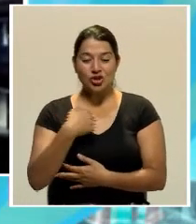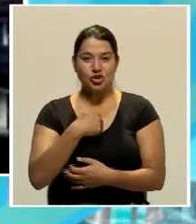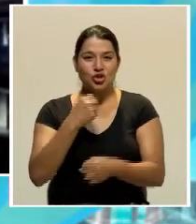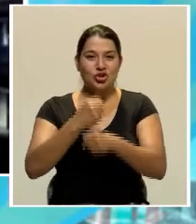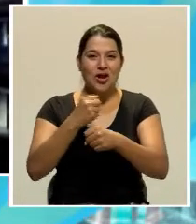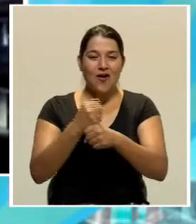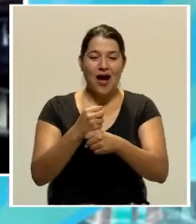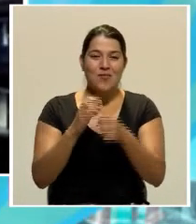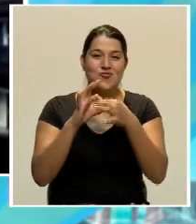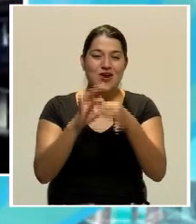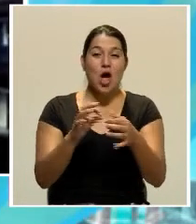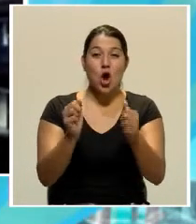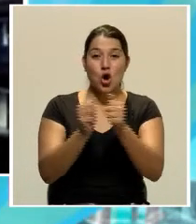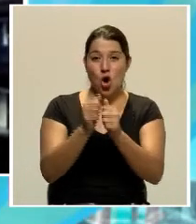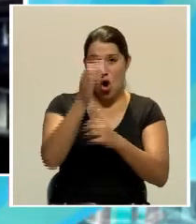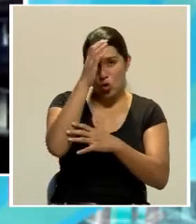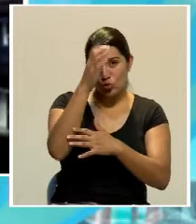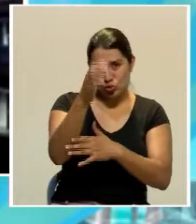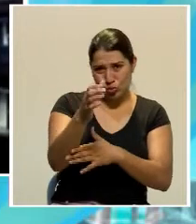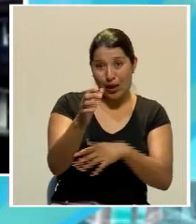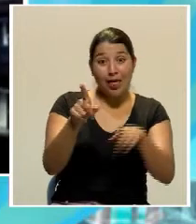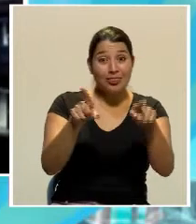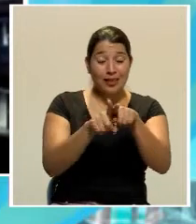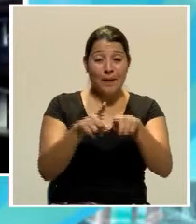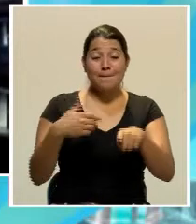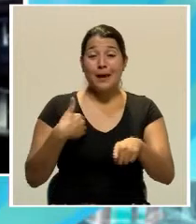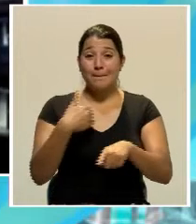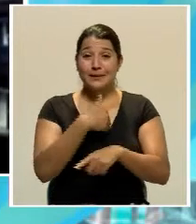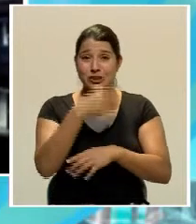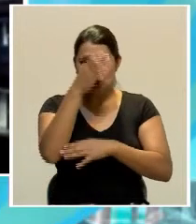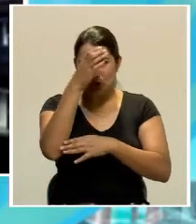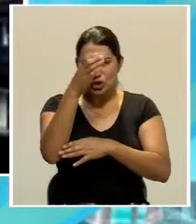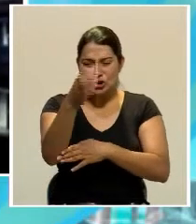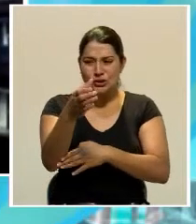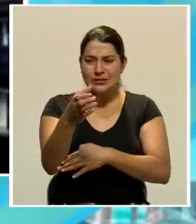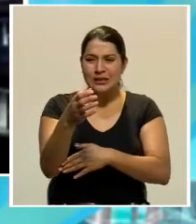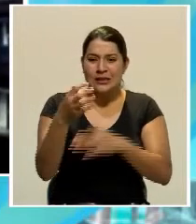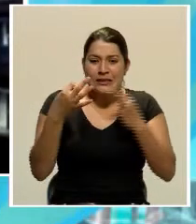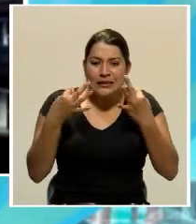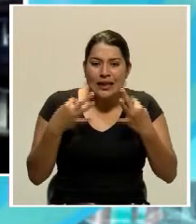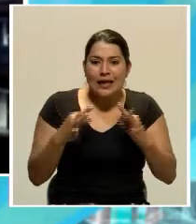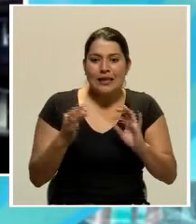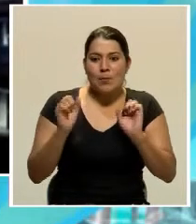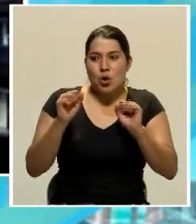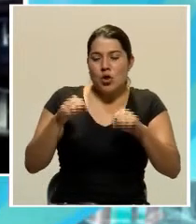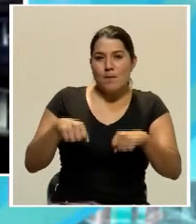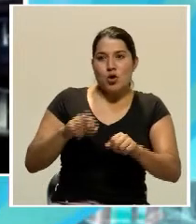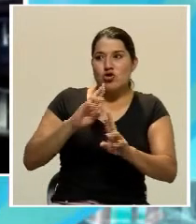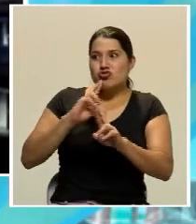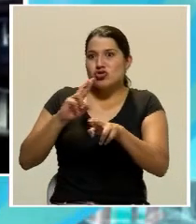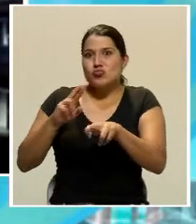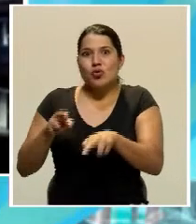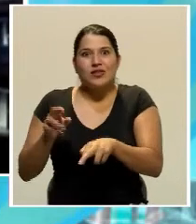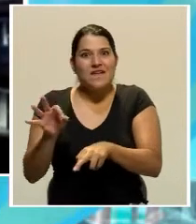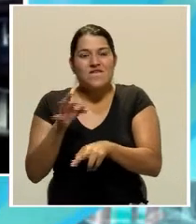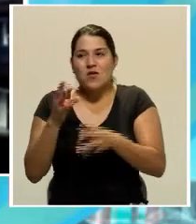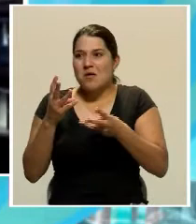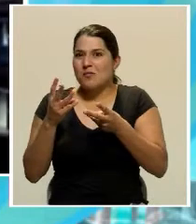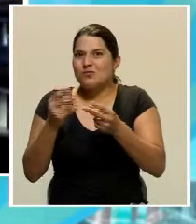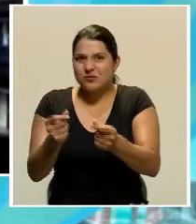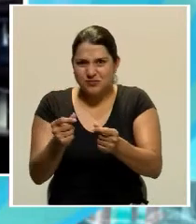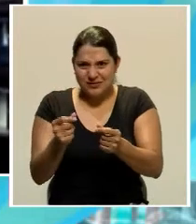sector cultura, el mismo Ministerio de Cultura, pues tratando de responder a una velocidad impresionante a